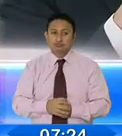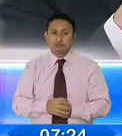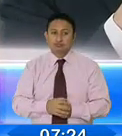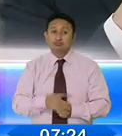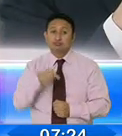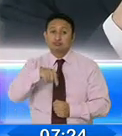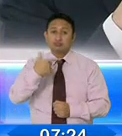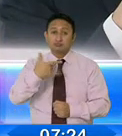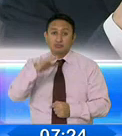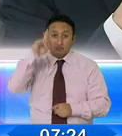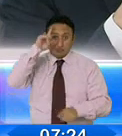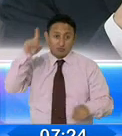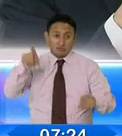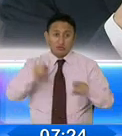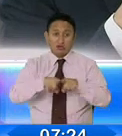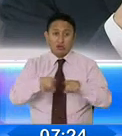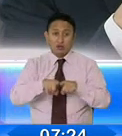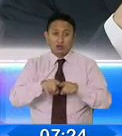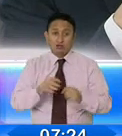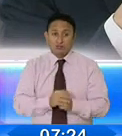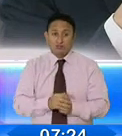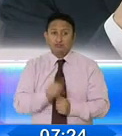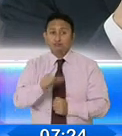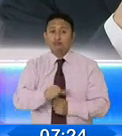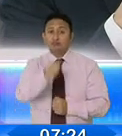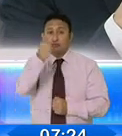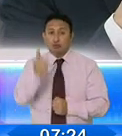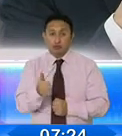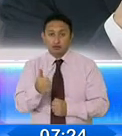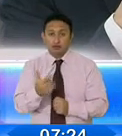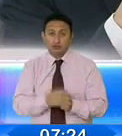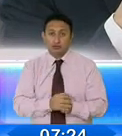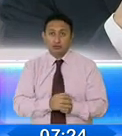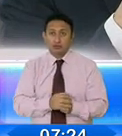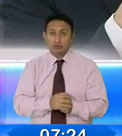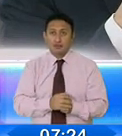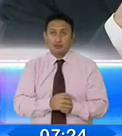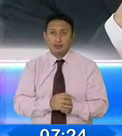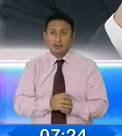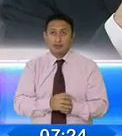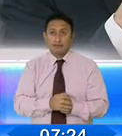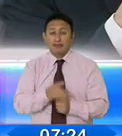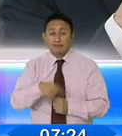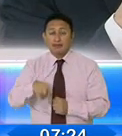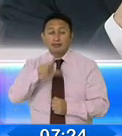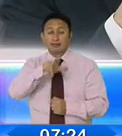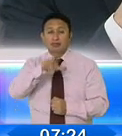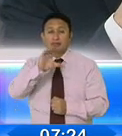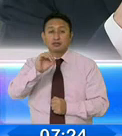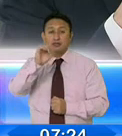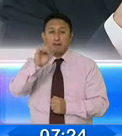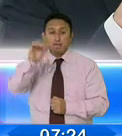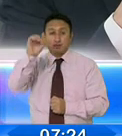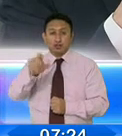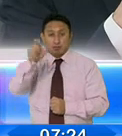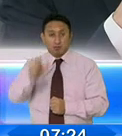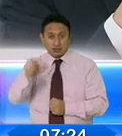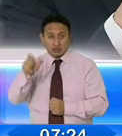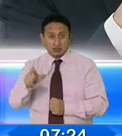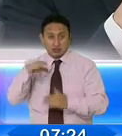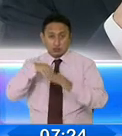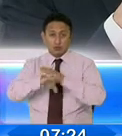acuerdos que llegamos. Lo otro es que se observe estrictamente el 30% de los aforos en estos